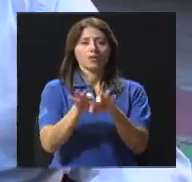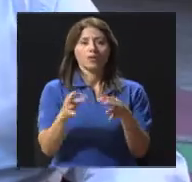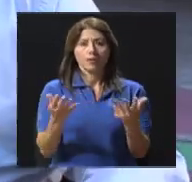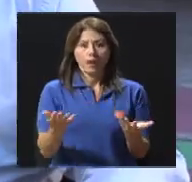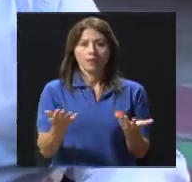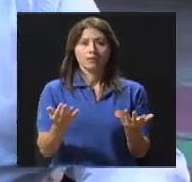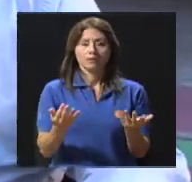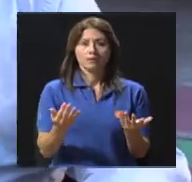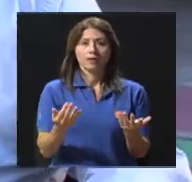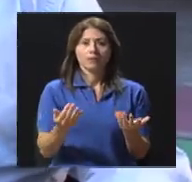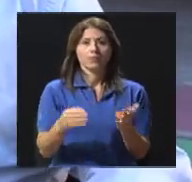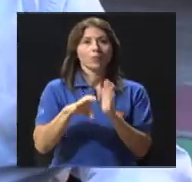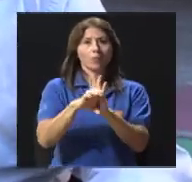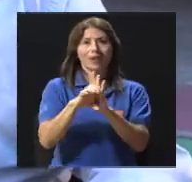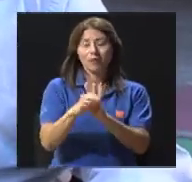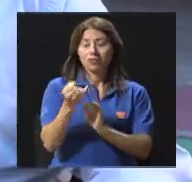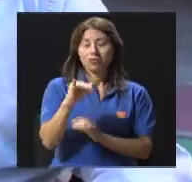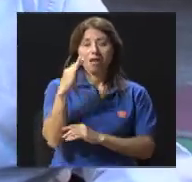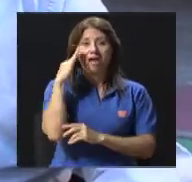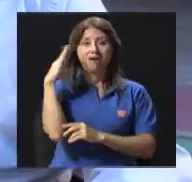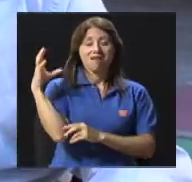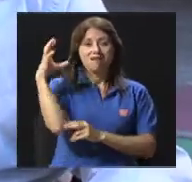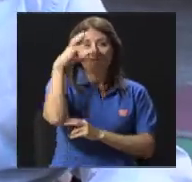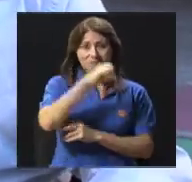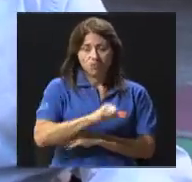noticia como es